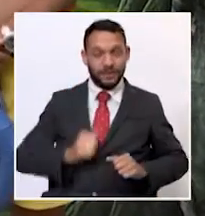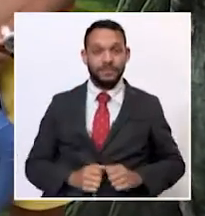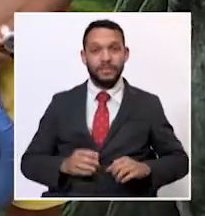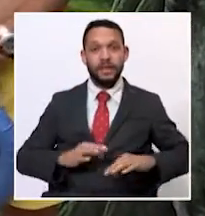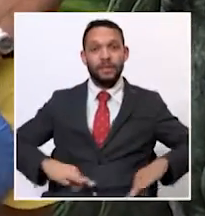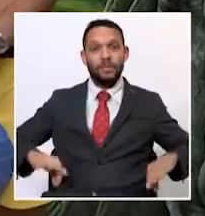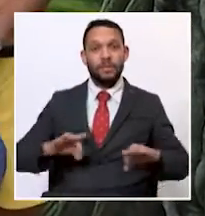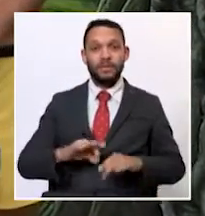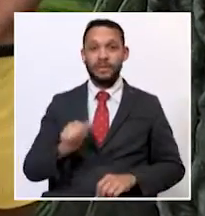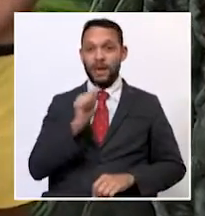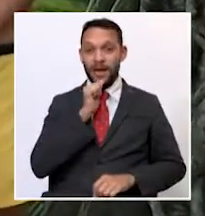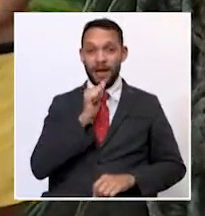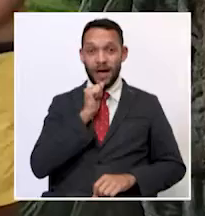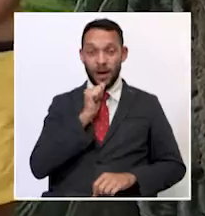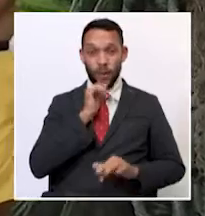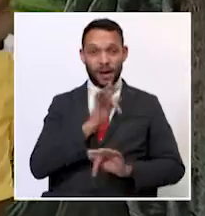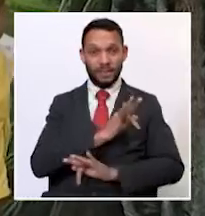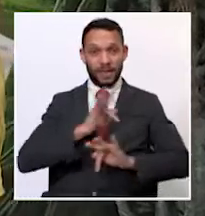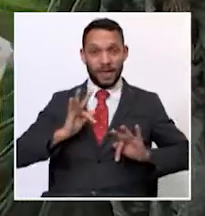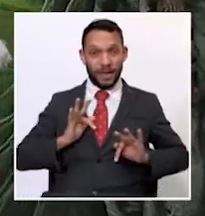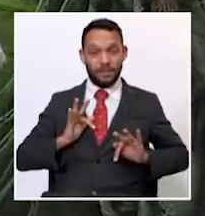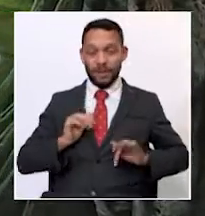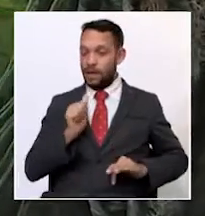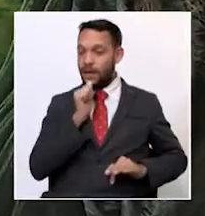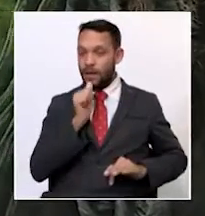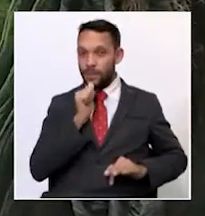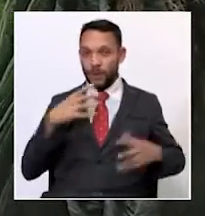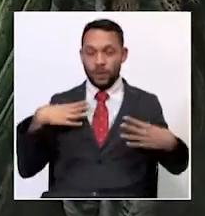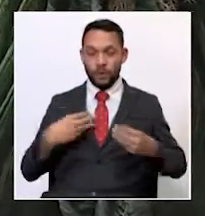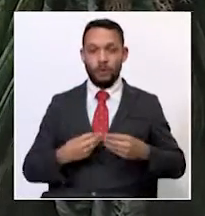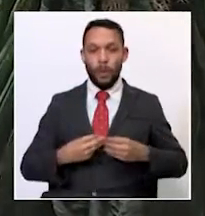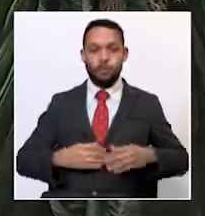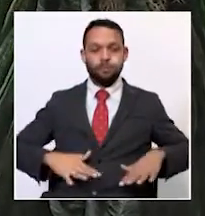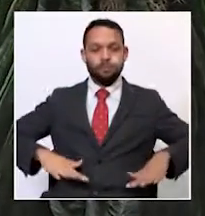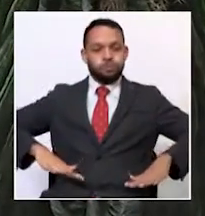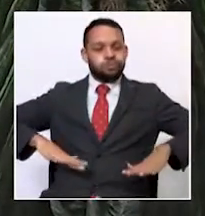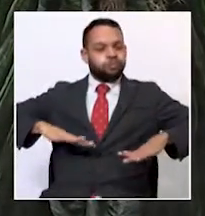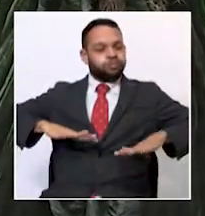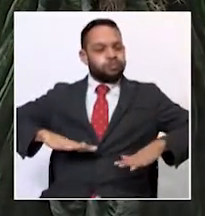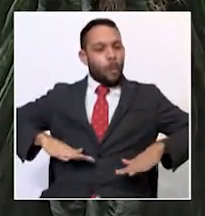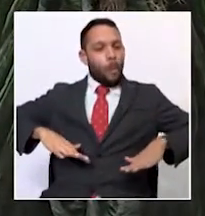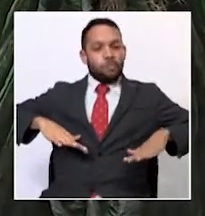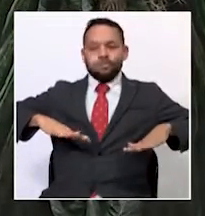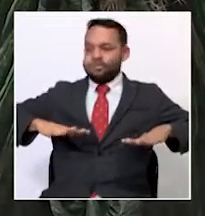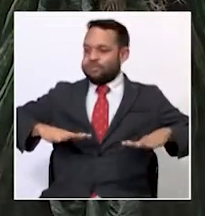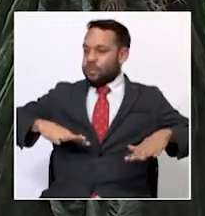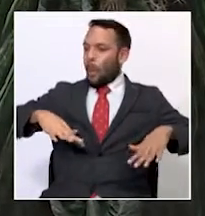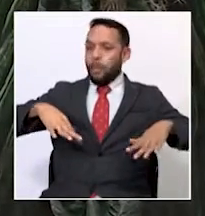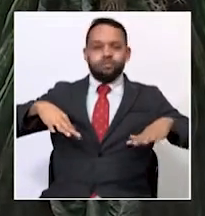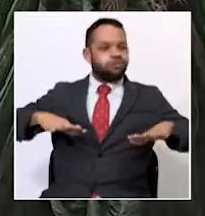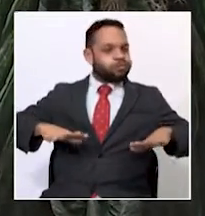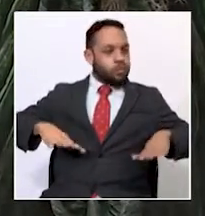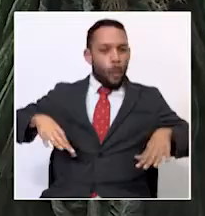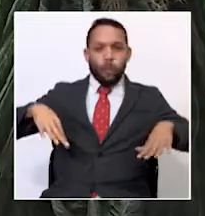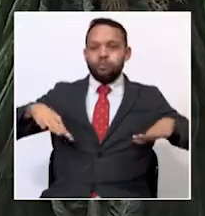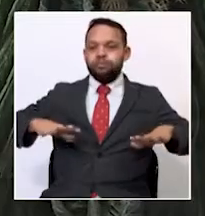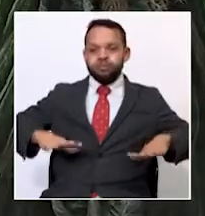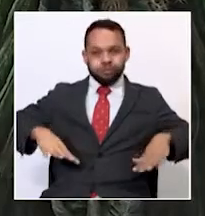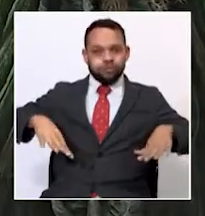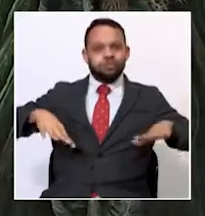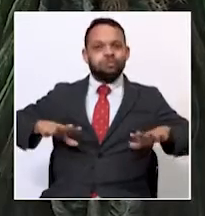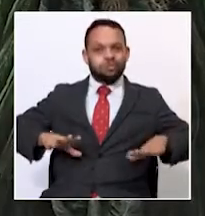agua consiste en un paciente que ponemos en flotación en un espacio prácticamente ingrávido como es el que nos